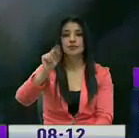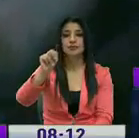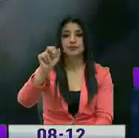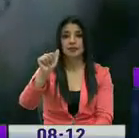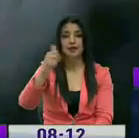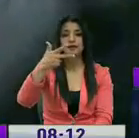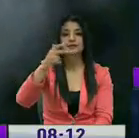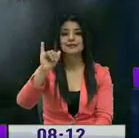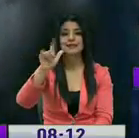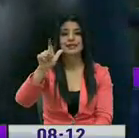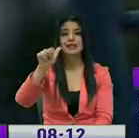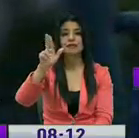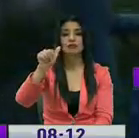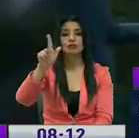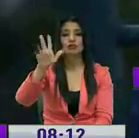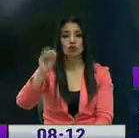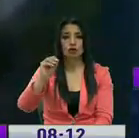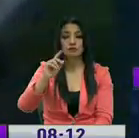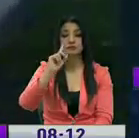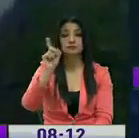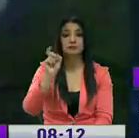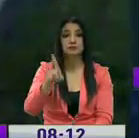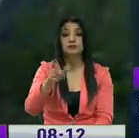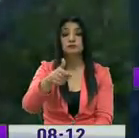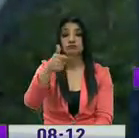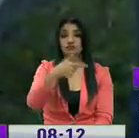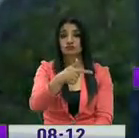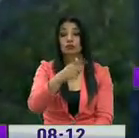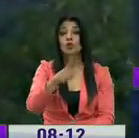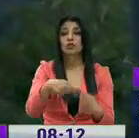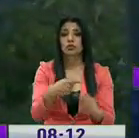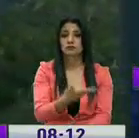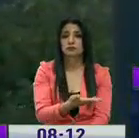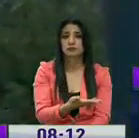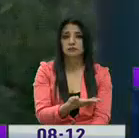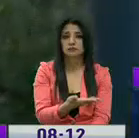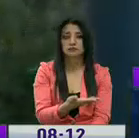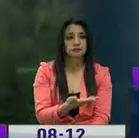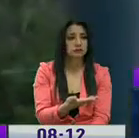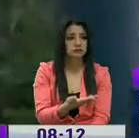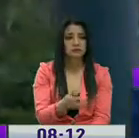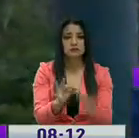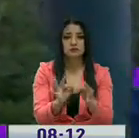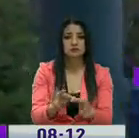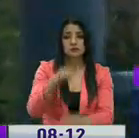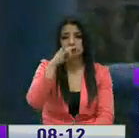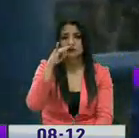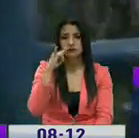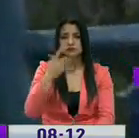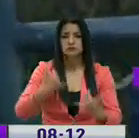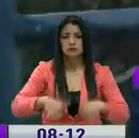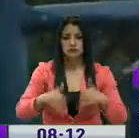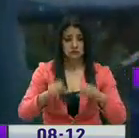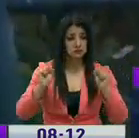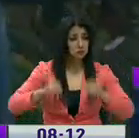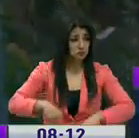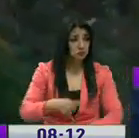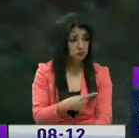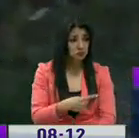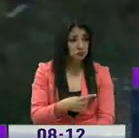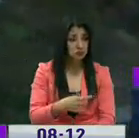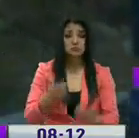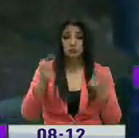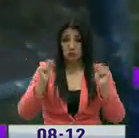de Chilibulo. Nosotros hacemos esta pregunta a las autoridades, ¿cómo pueden entonces los niños salir a jugar